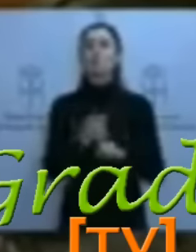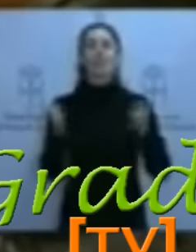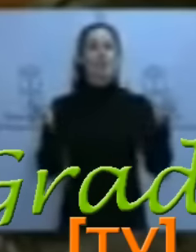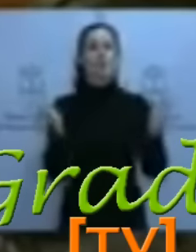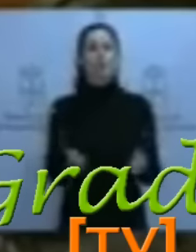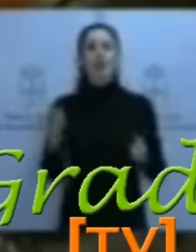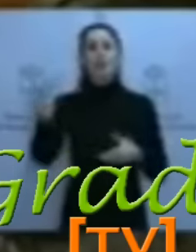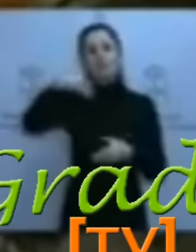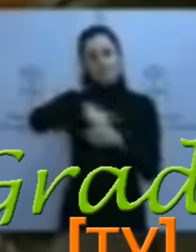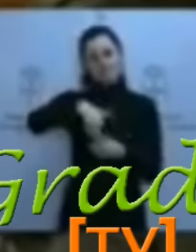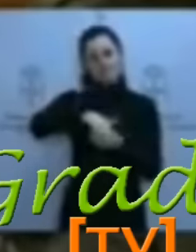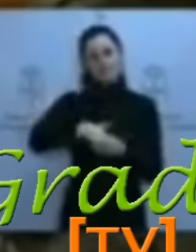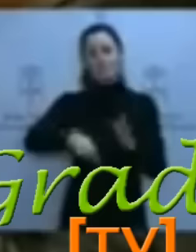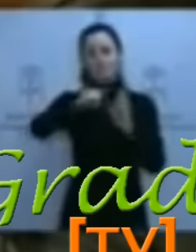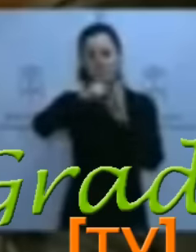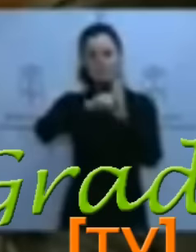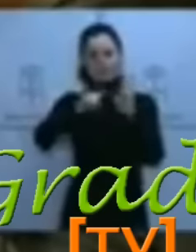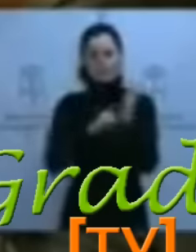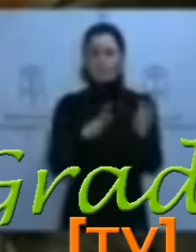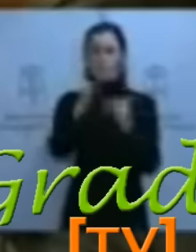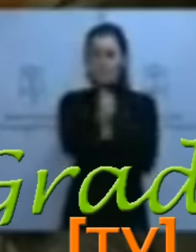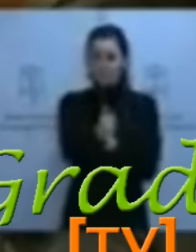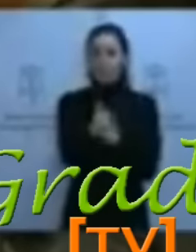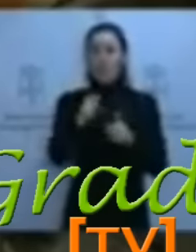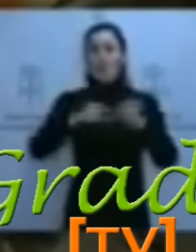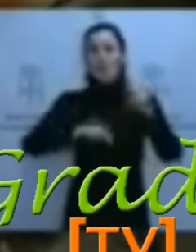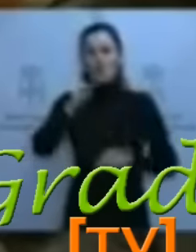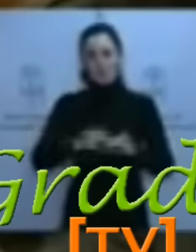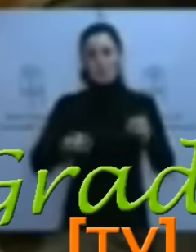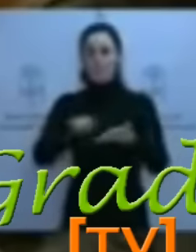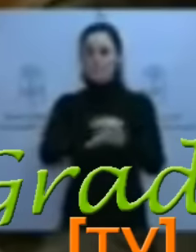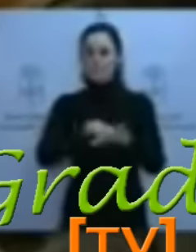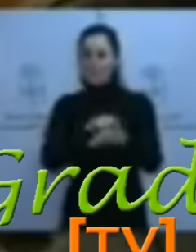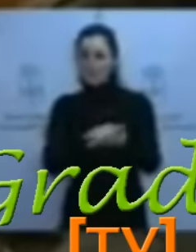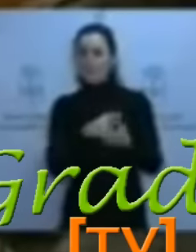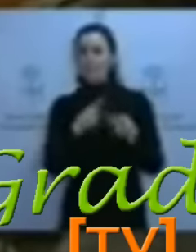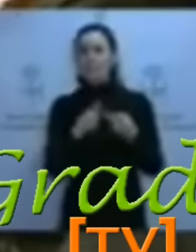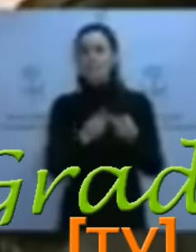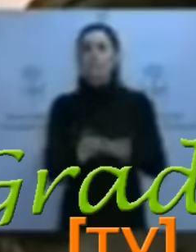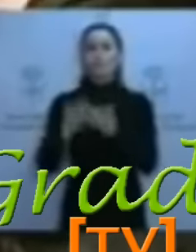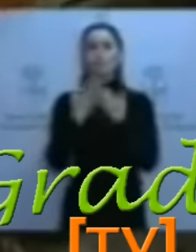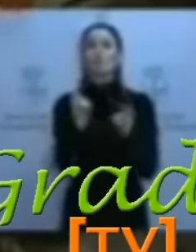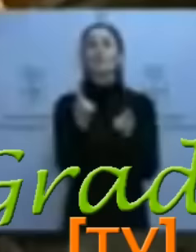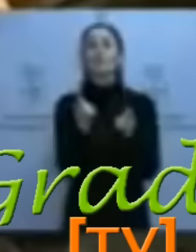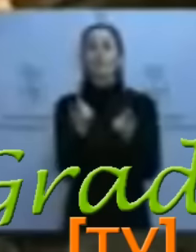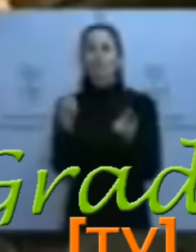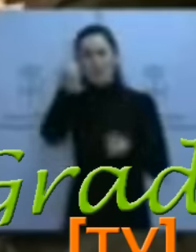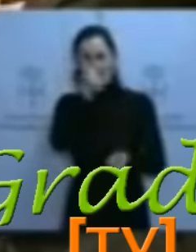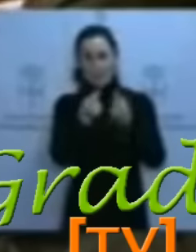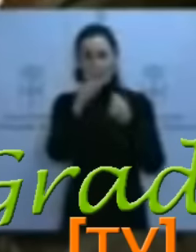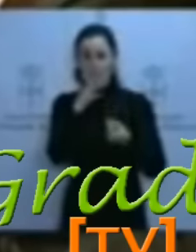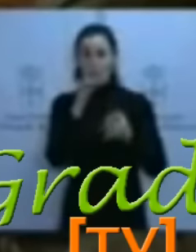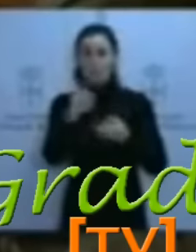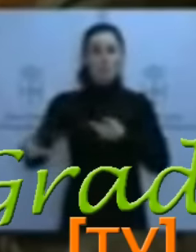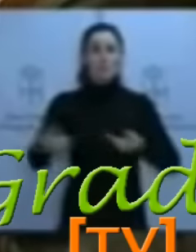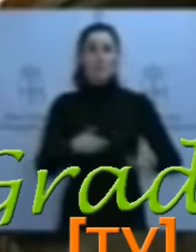debe contener priorización de obras, cronograma de actuación y un estudio financiero detallado, que así se lo han reclamado